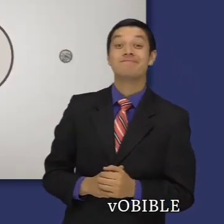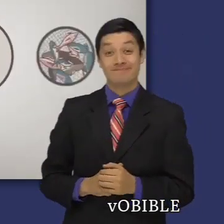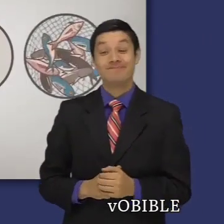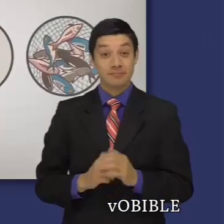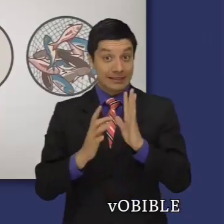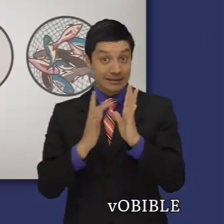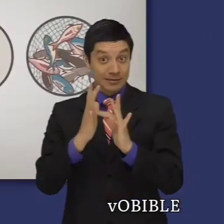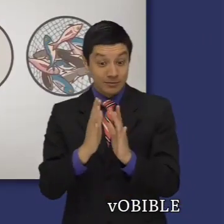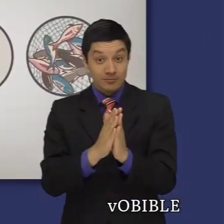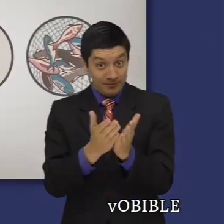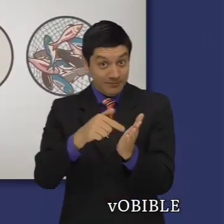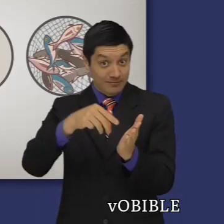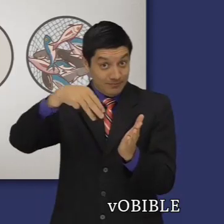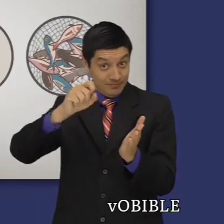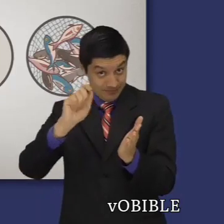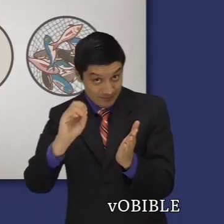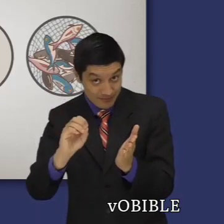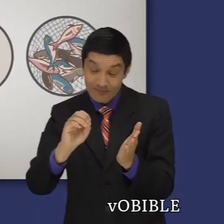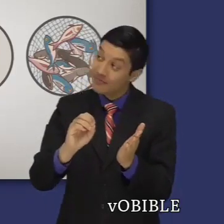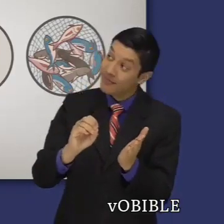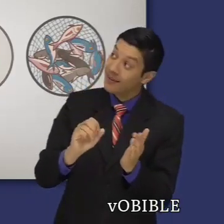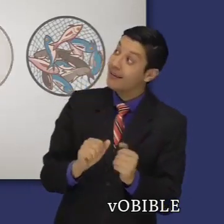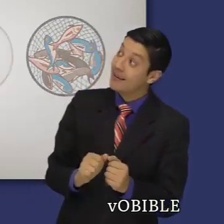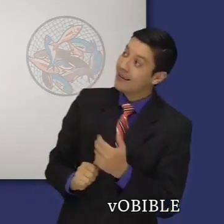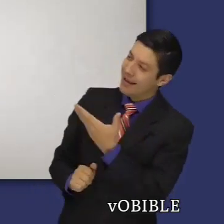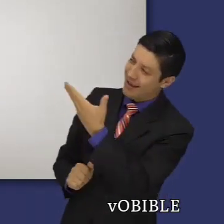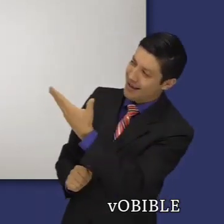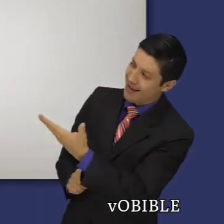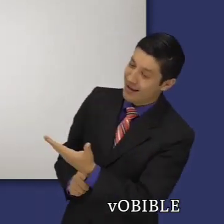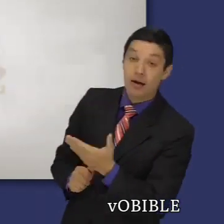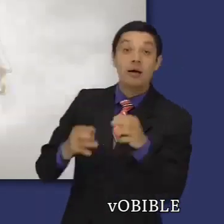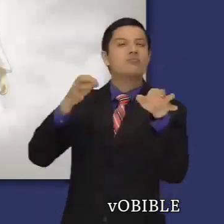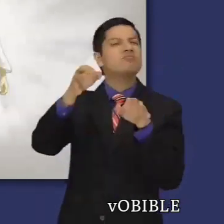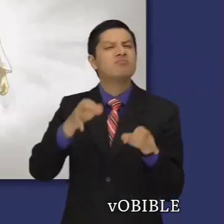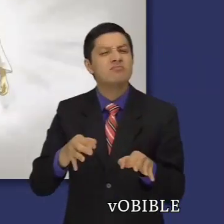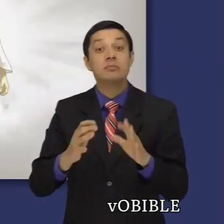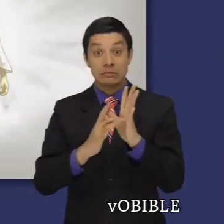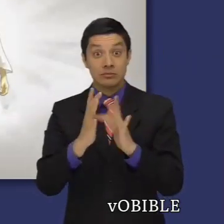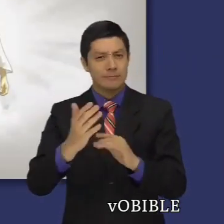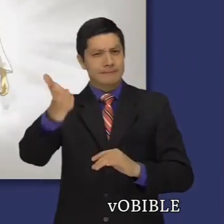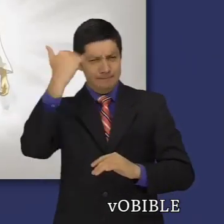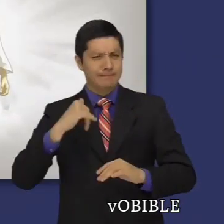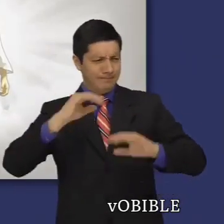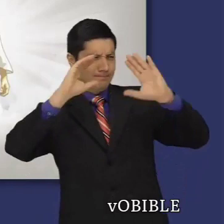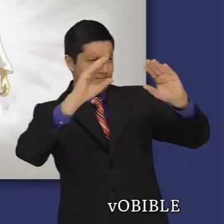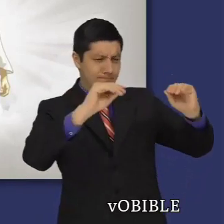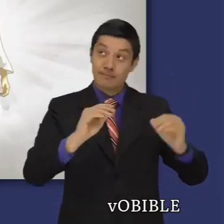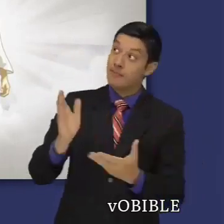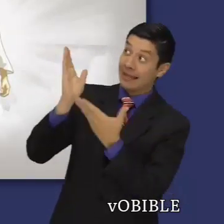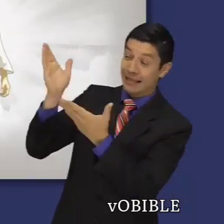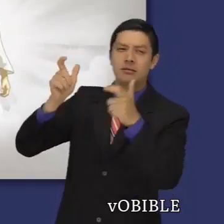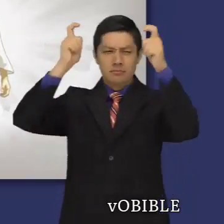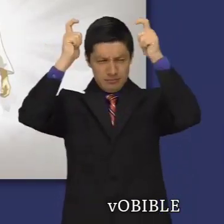de la red barredera. El relato de Mateo deja muy claro que el tema central del mensaje de Jesús fue el reino de los